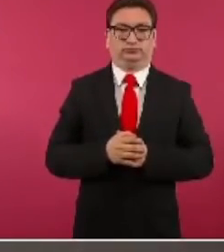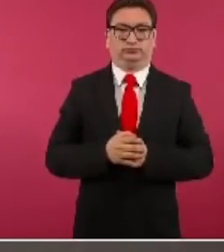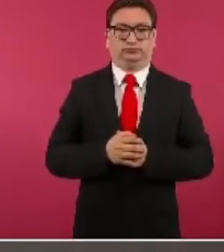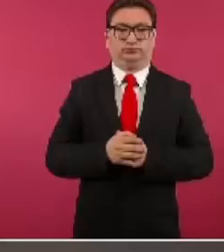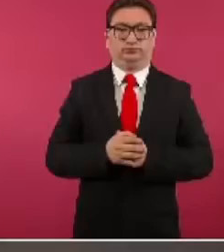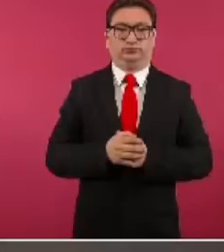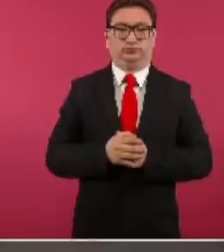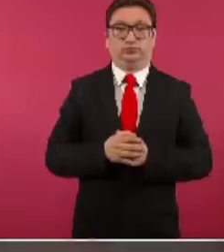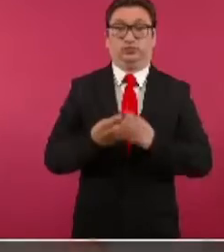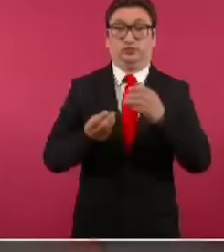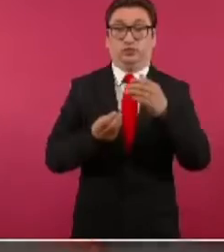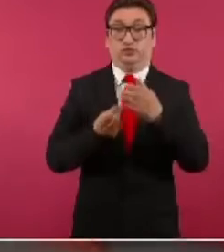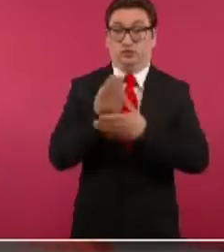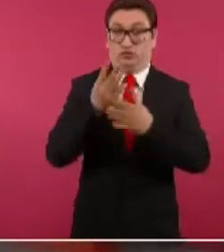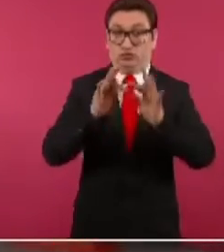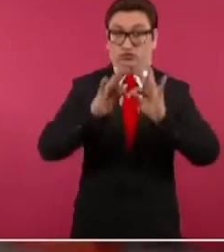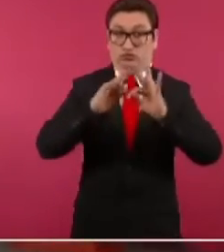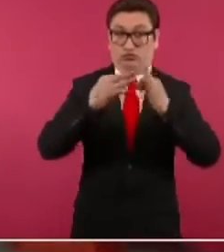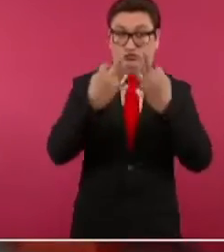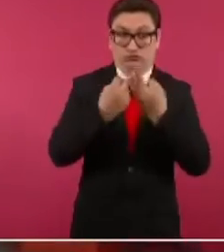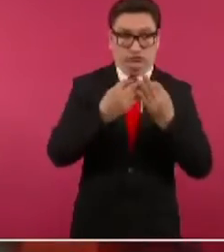este nuevo modelo